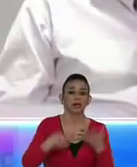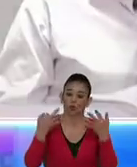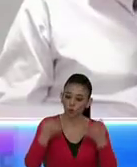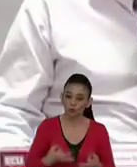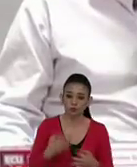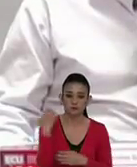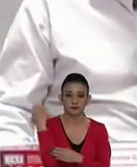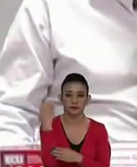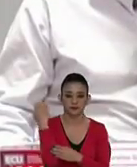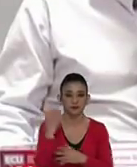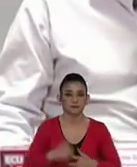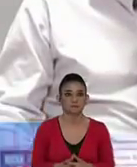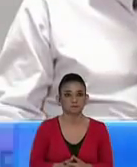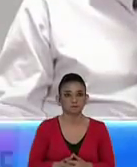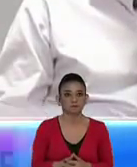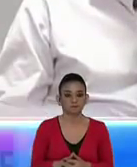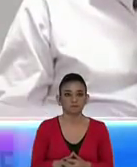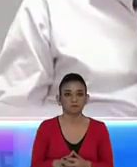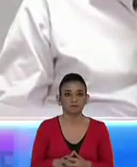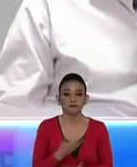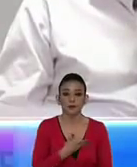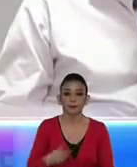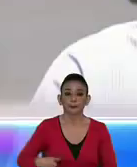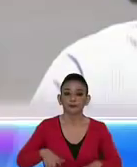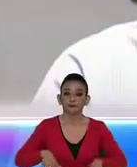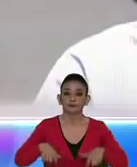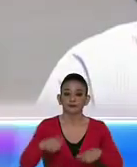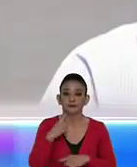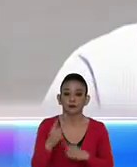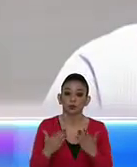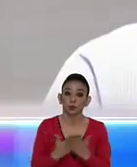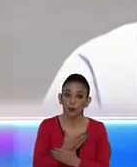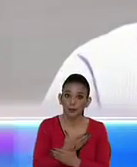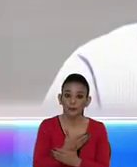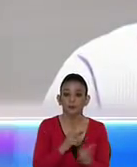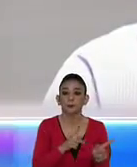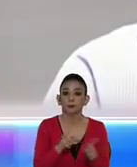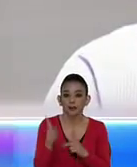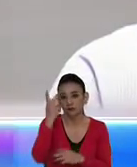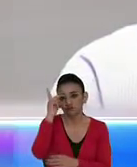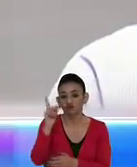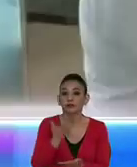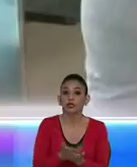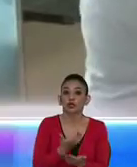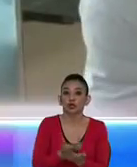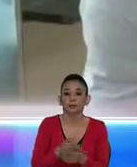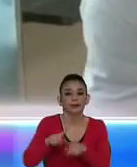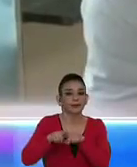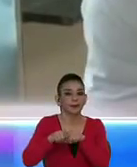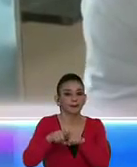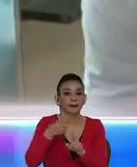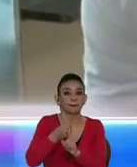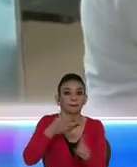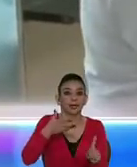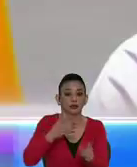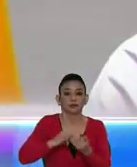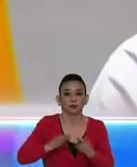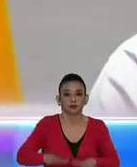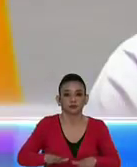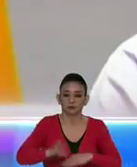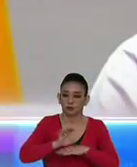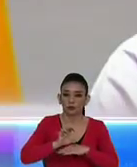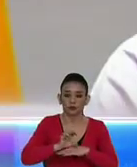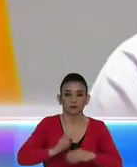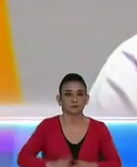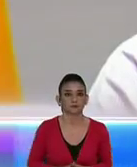primer mandatario sostiene que la vigencia de las nuevas medidas económicas dependerá del impacto del virus en nuestro país.